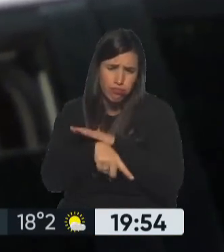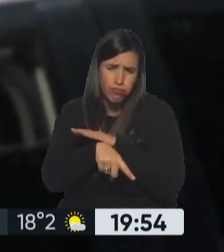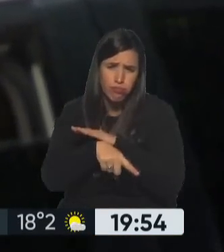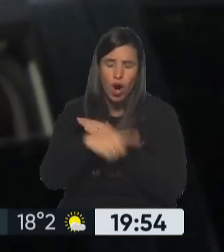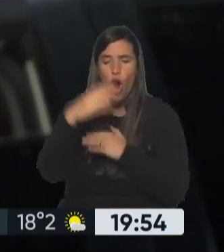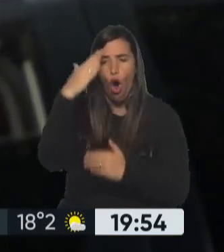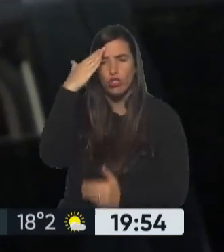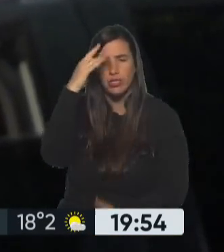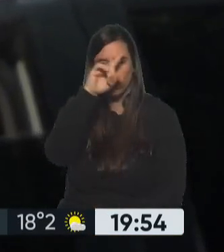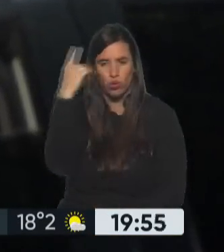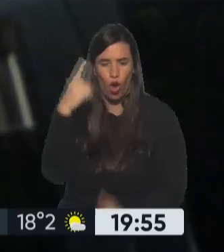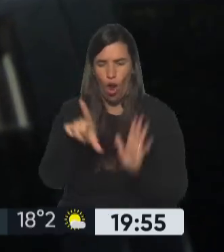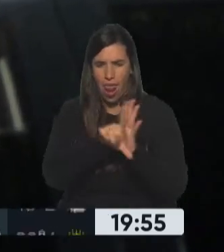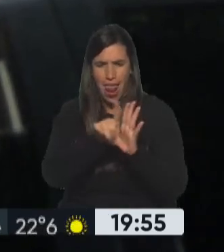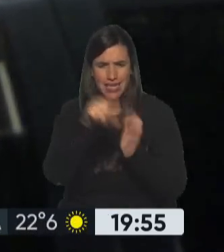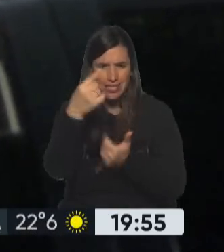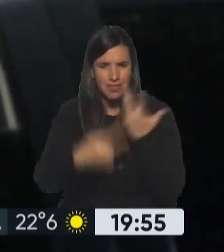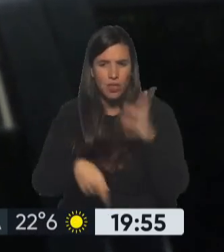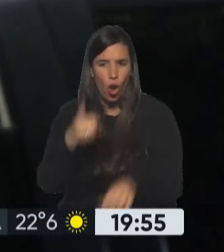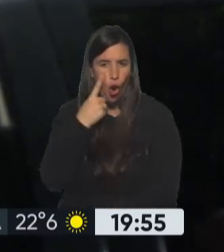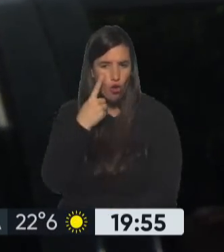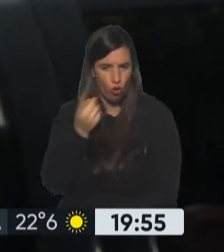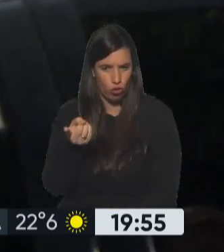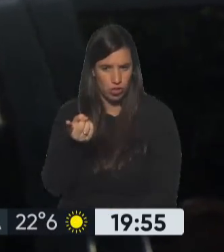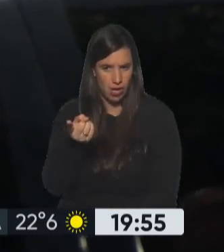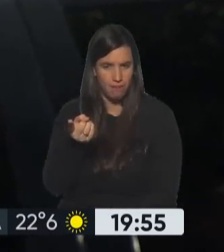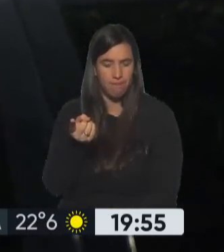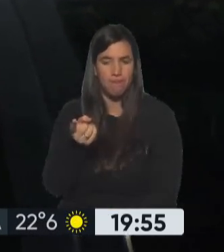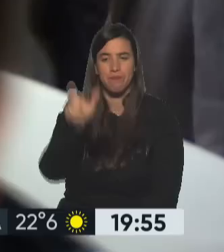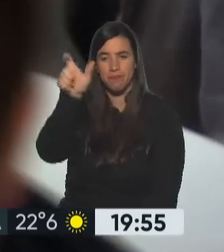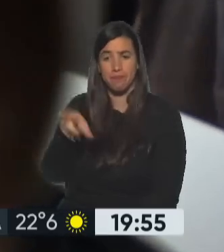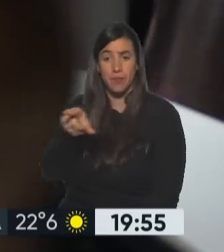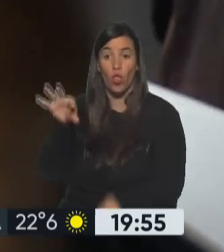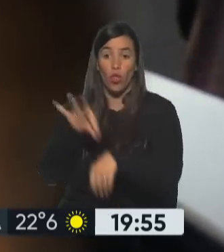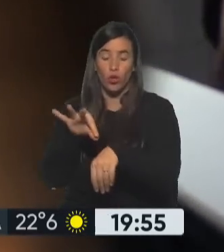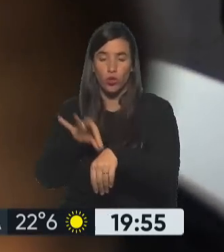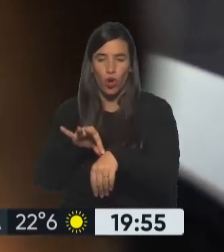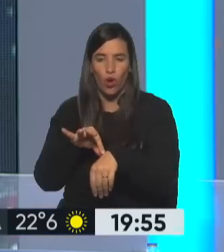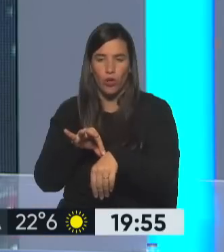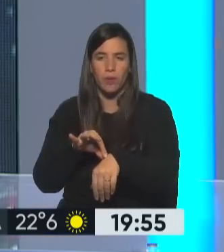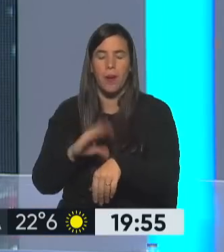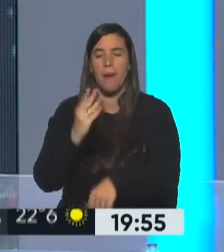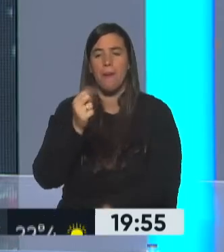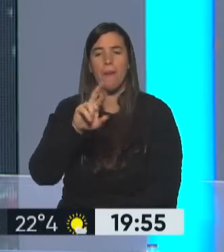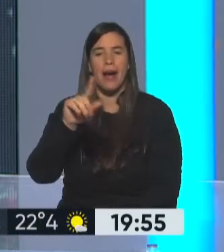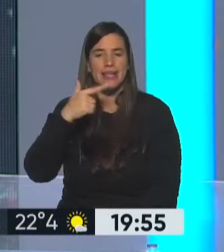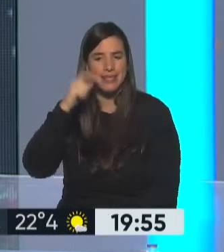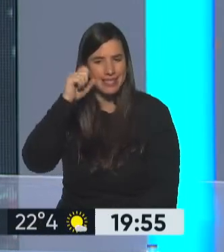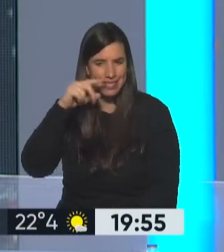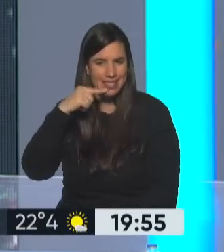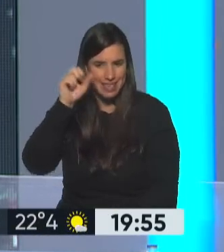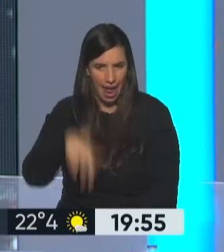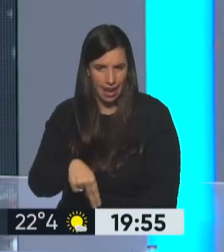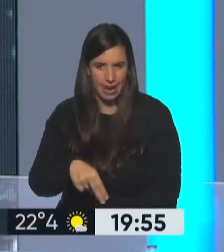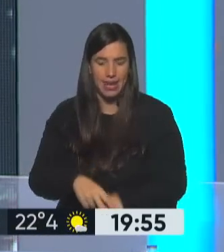Argentina, y de leyes ni hablar. Él es el doctor Eduardo Barcesat. Gracias por